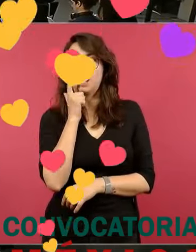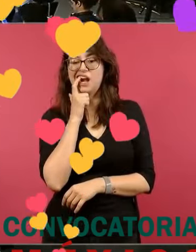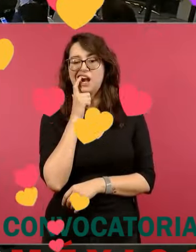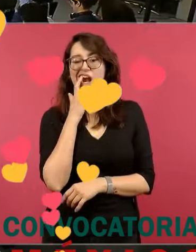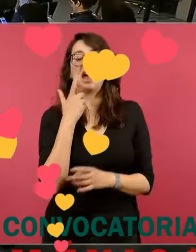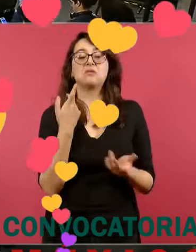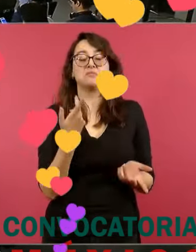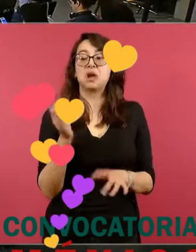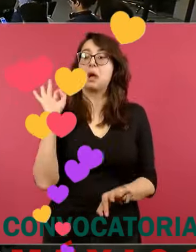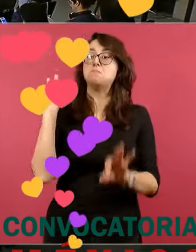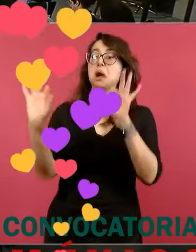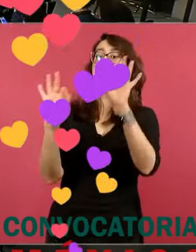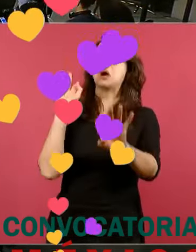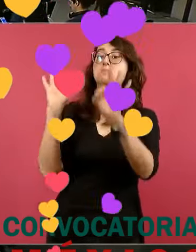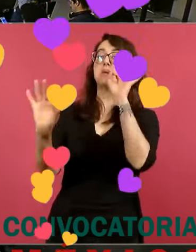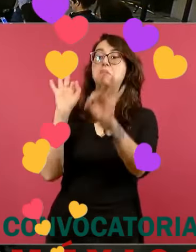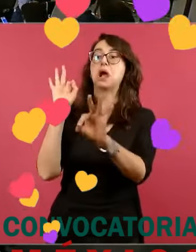a querer cambiar